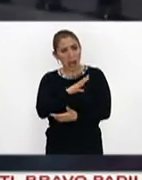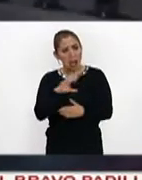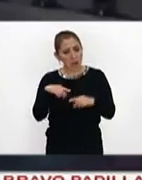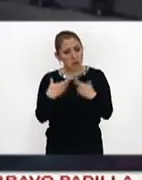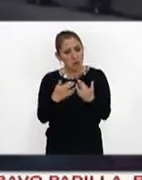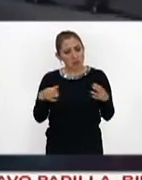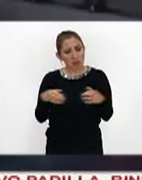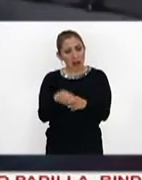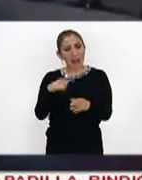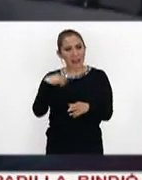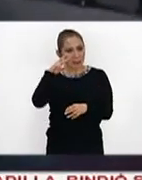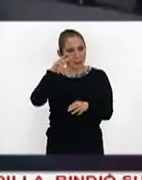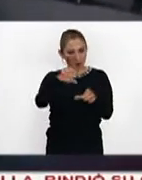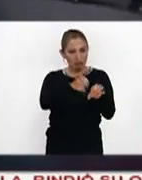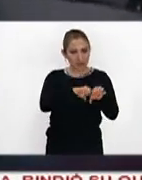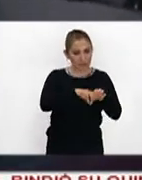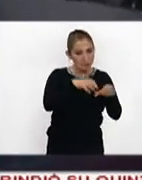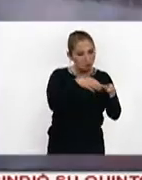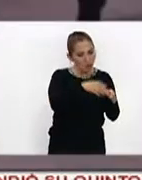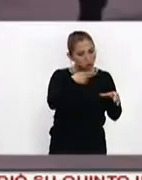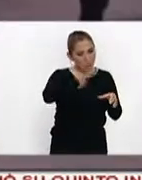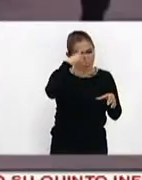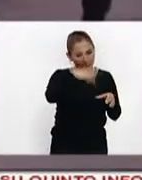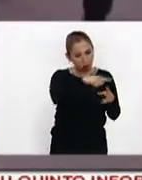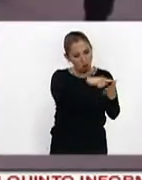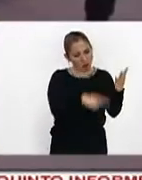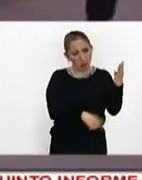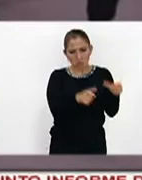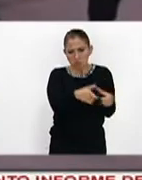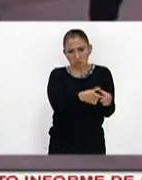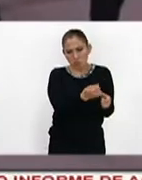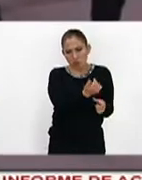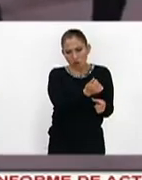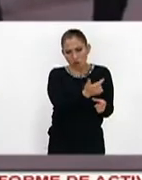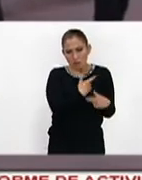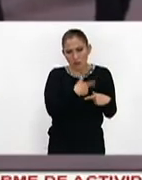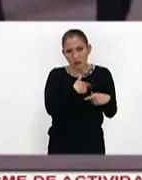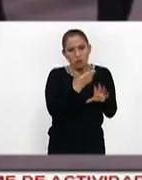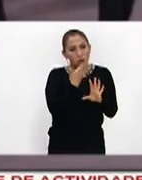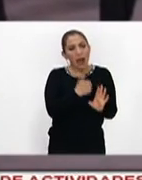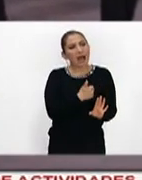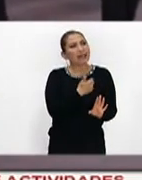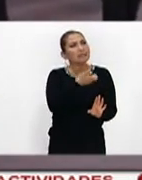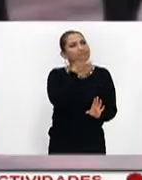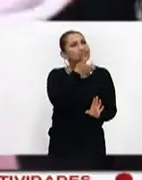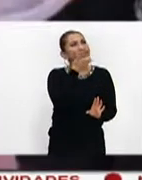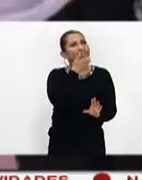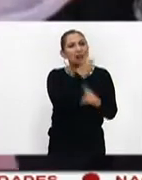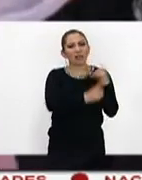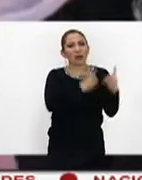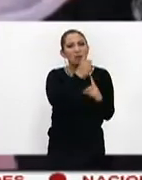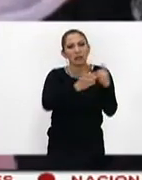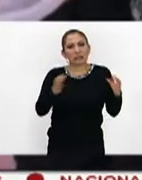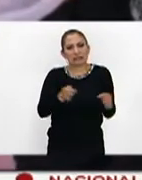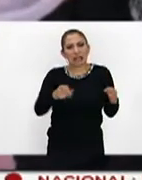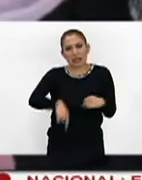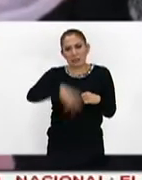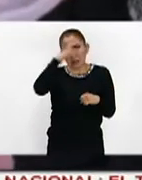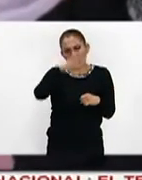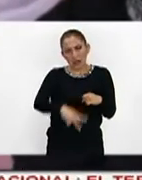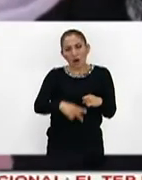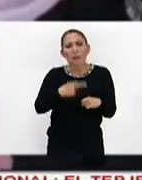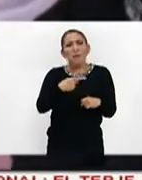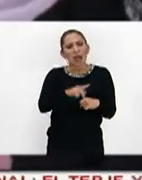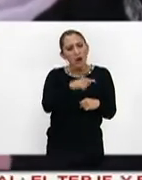nuestro equipo integrado por, como tú decías, una delegación muy pequeña. No hay tradición de deportes invernales en este